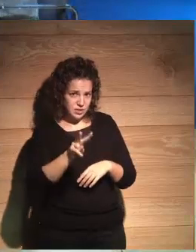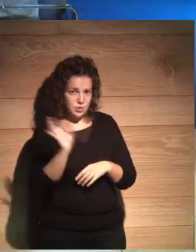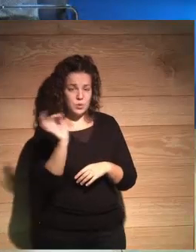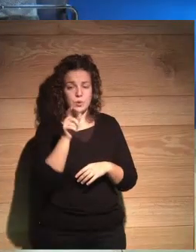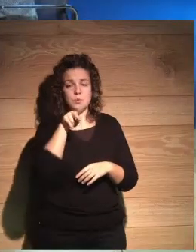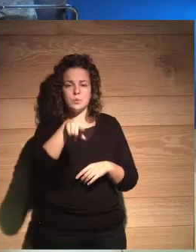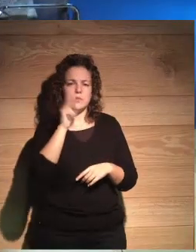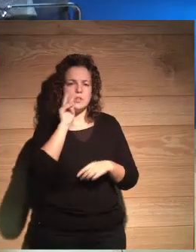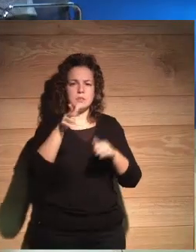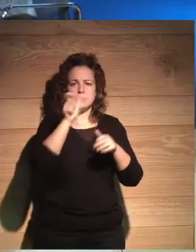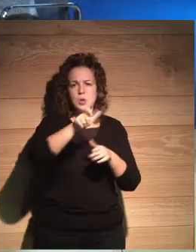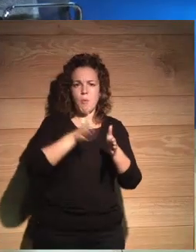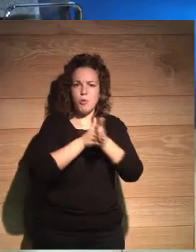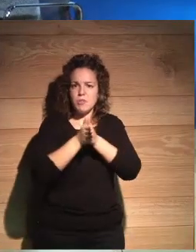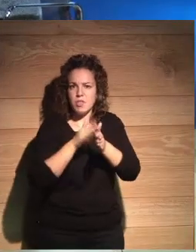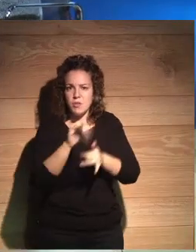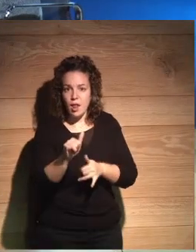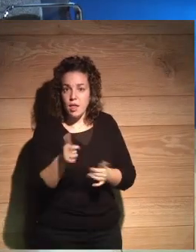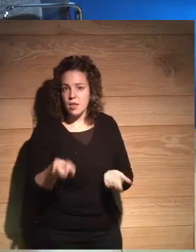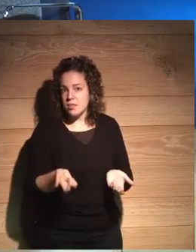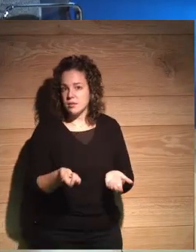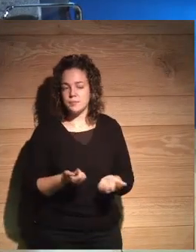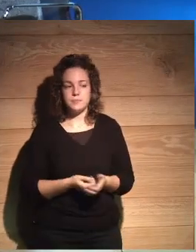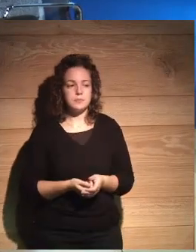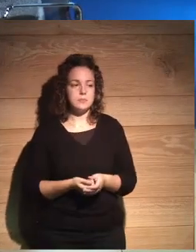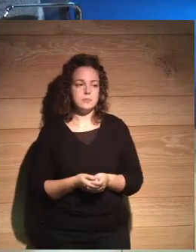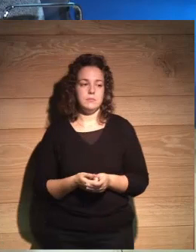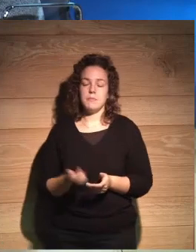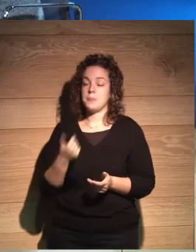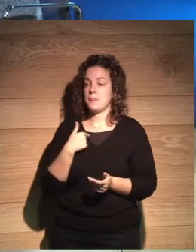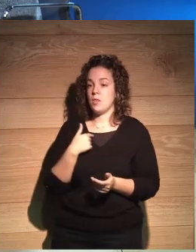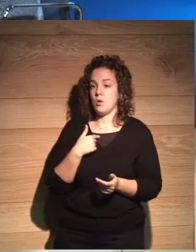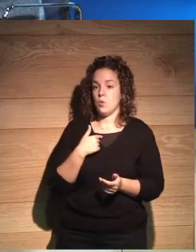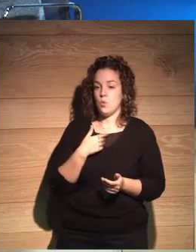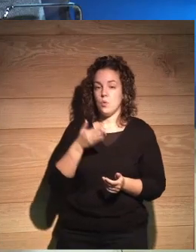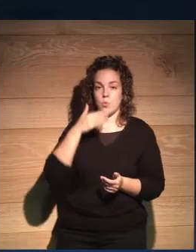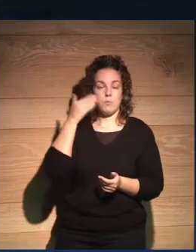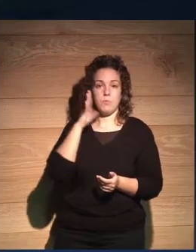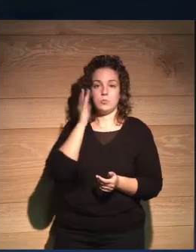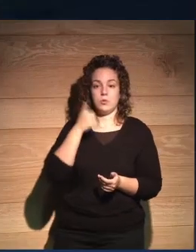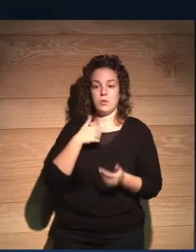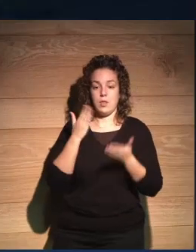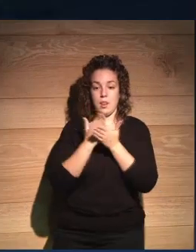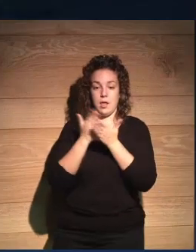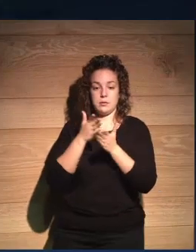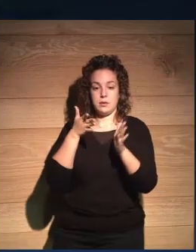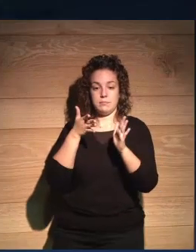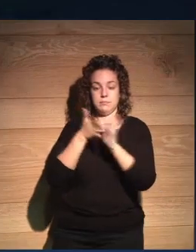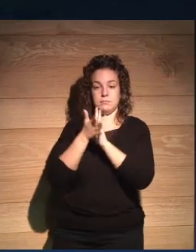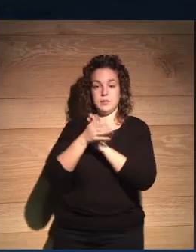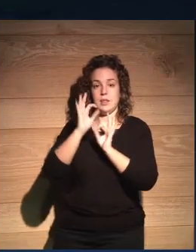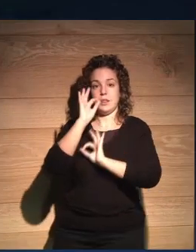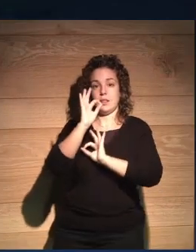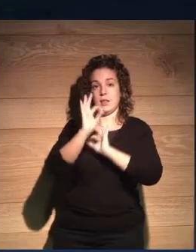ve que la gente está motivada? Yo tengo el privilegio de dar clase en